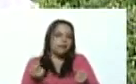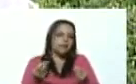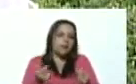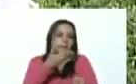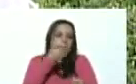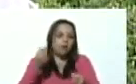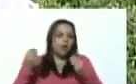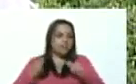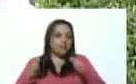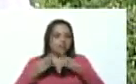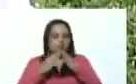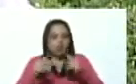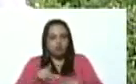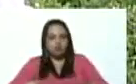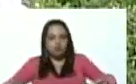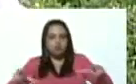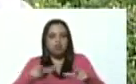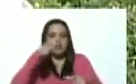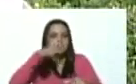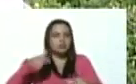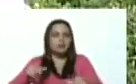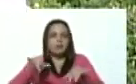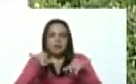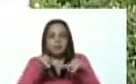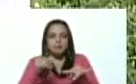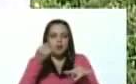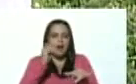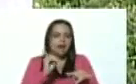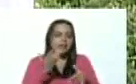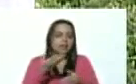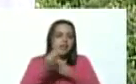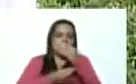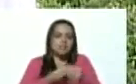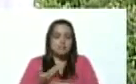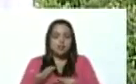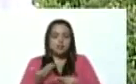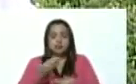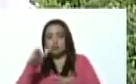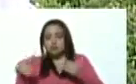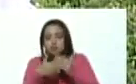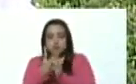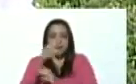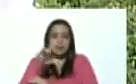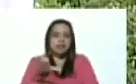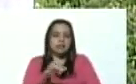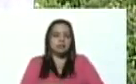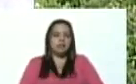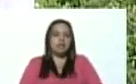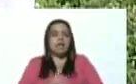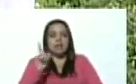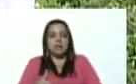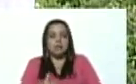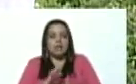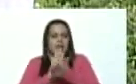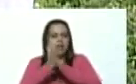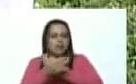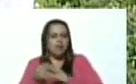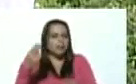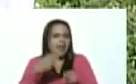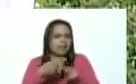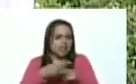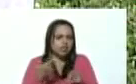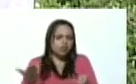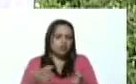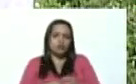en todos estos sectores populares. Asimismo lo vamos a extender a nivel nacional. Y lo que se refiere a mitigación de riesgo es muy importante para